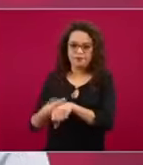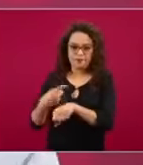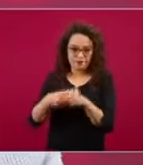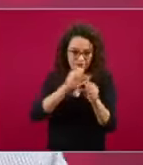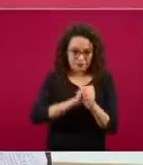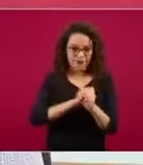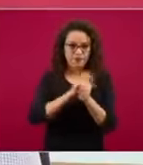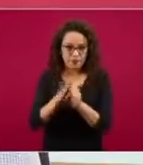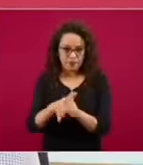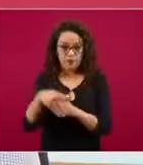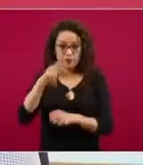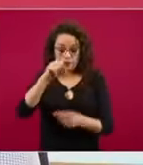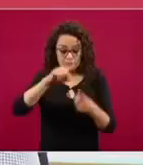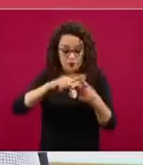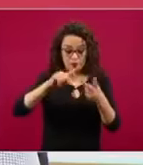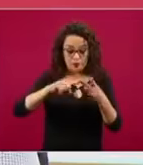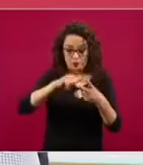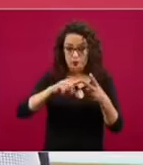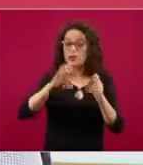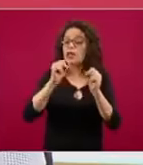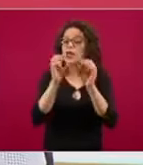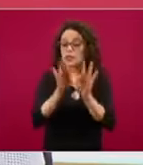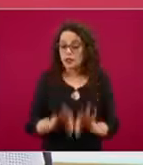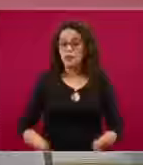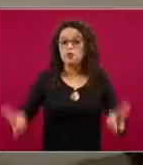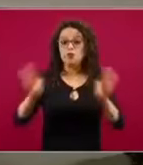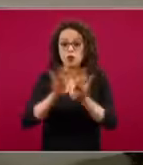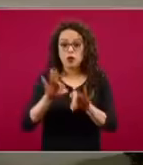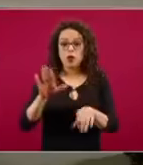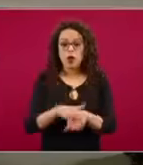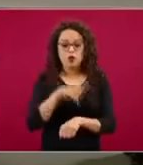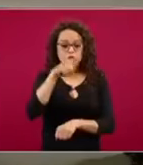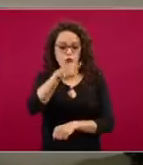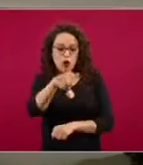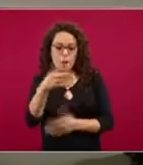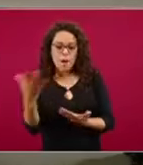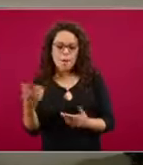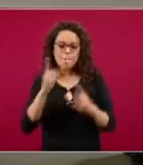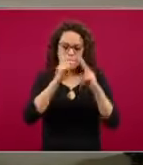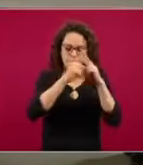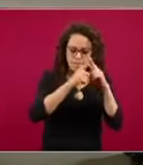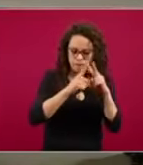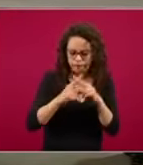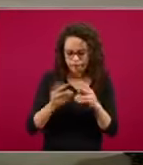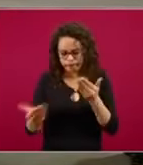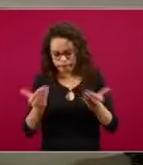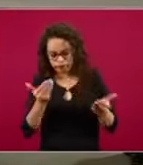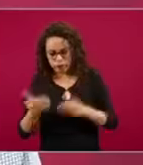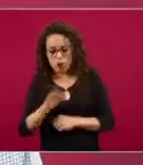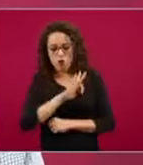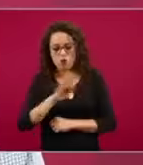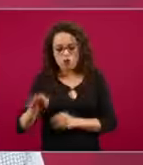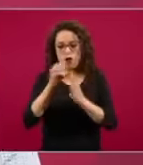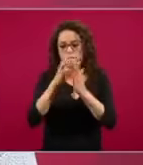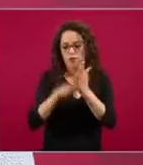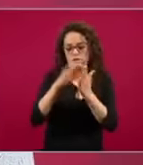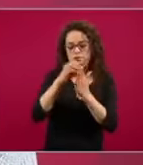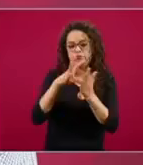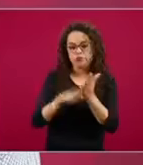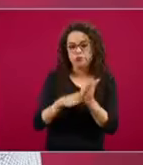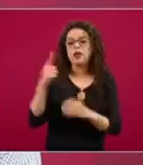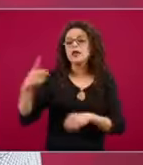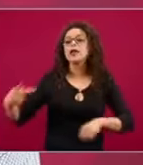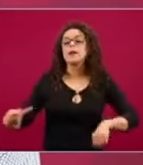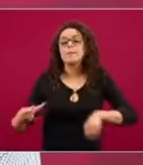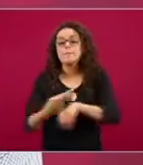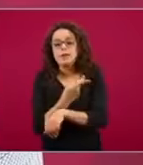son importantes porque nos permiten a través de su medición generar hipótesis en relación a lo que pudiera estar